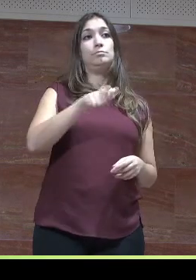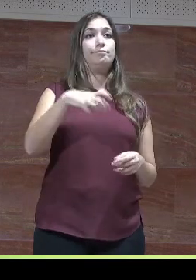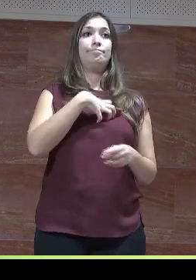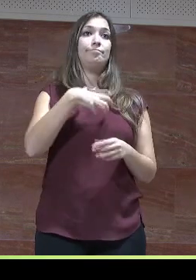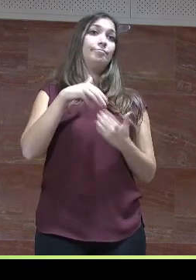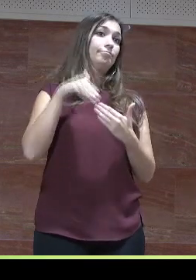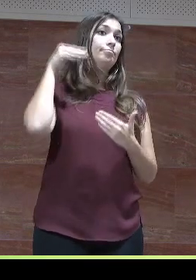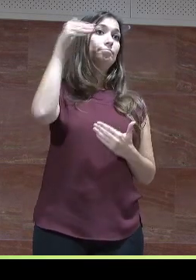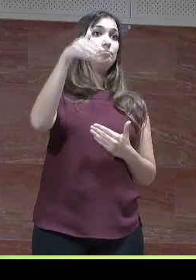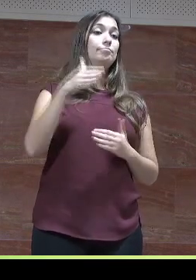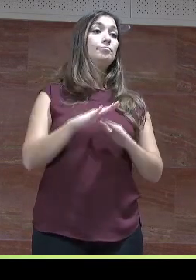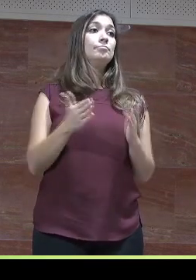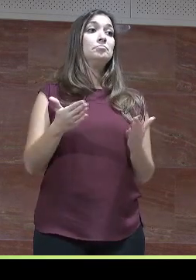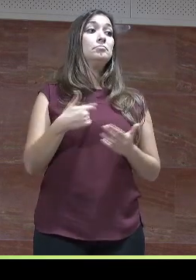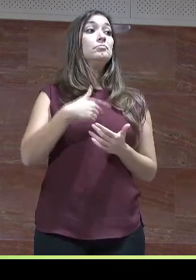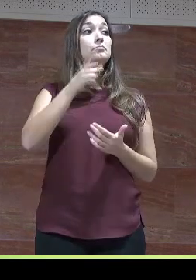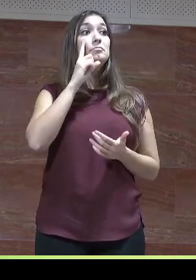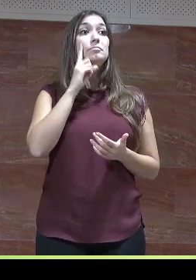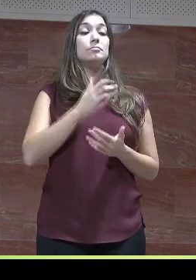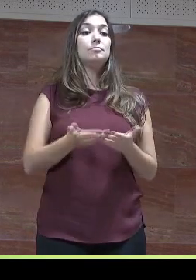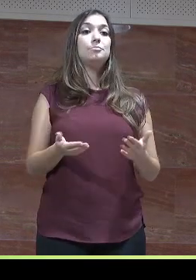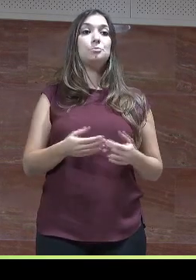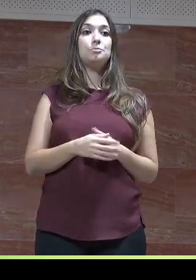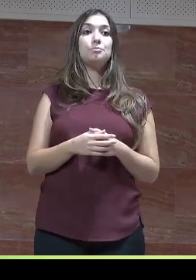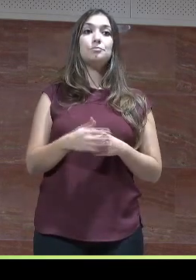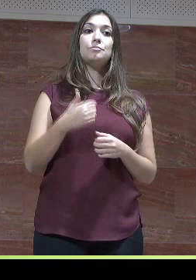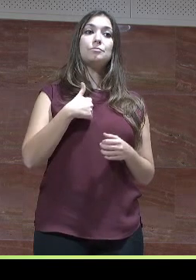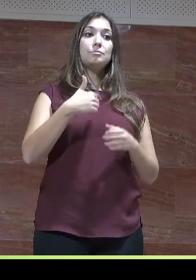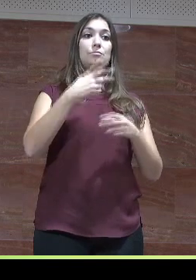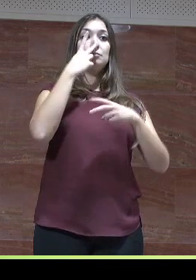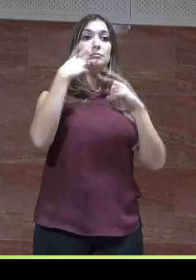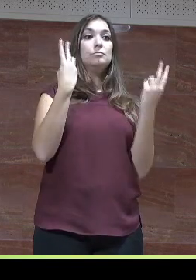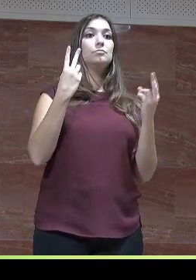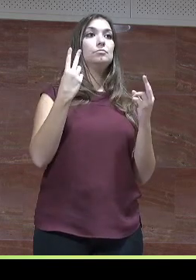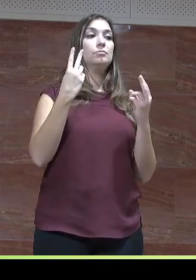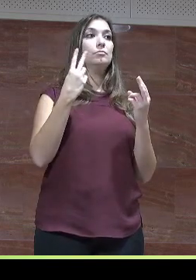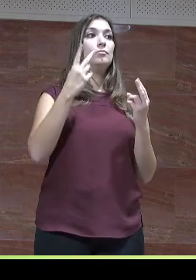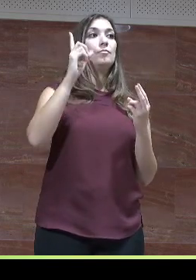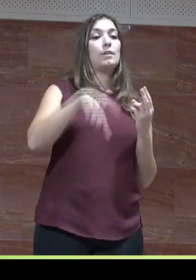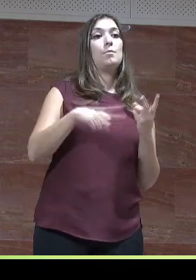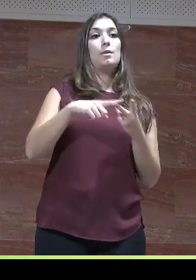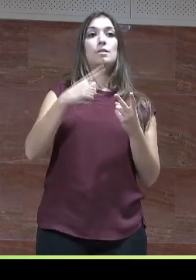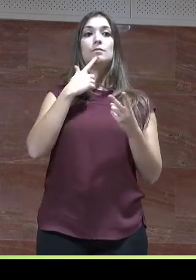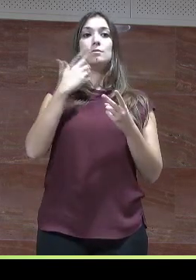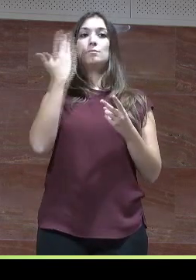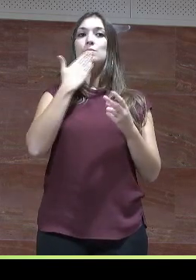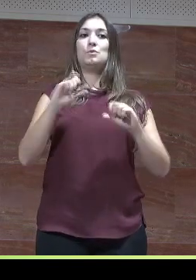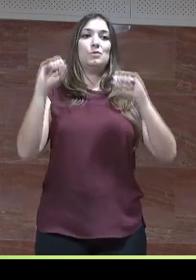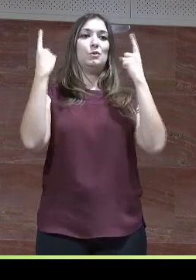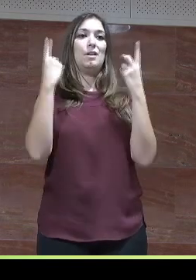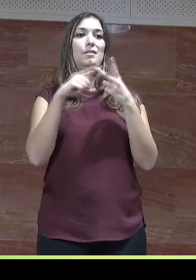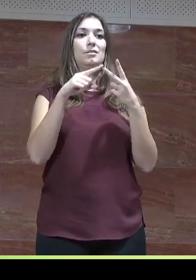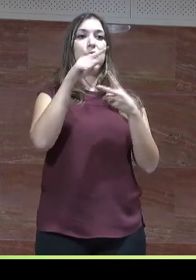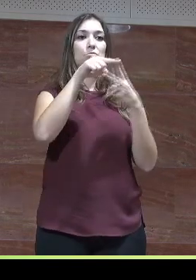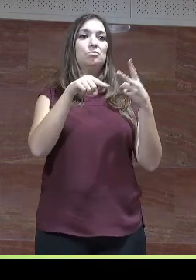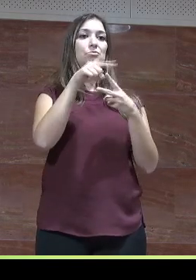a poder llegar. Y yo no sé si desde los estamentos públicos, también desde los colegios profesionales, se